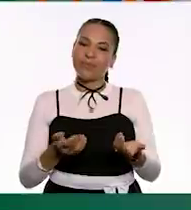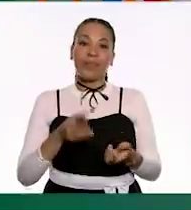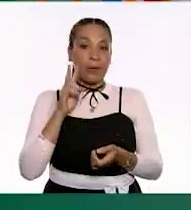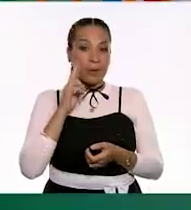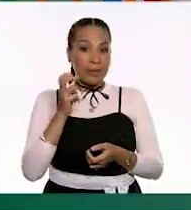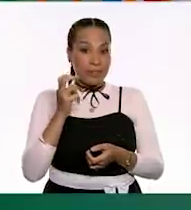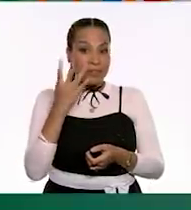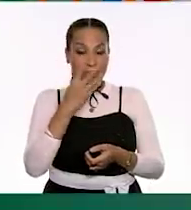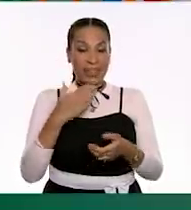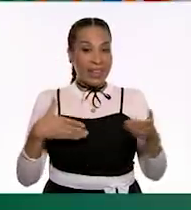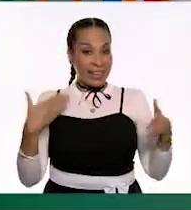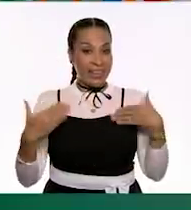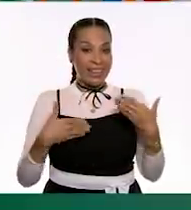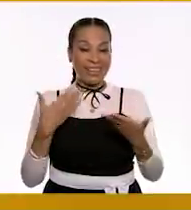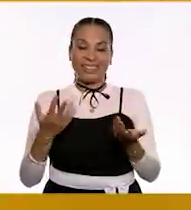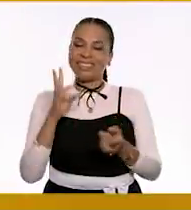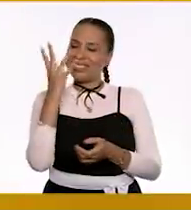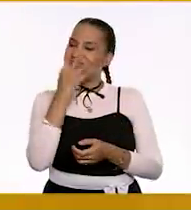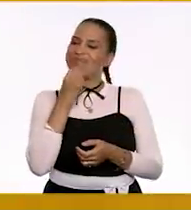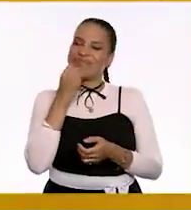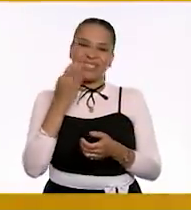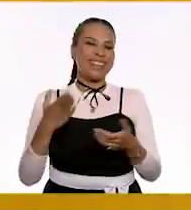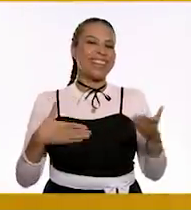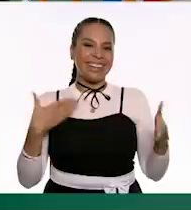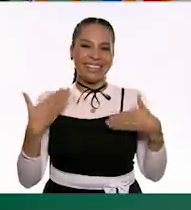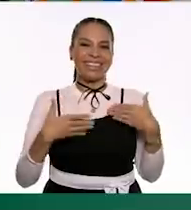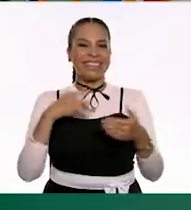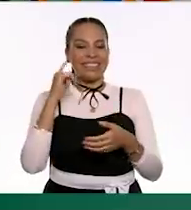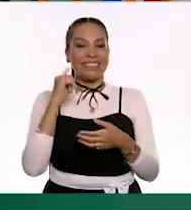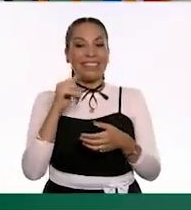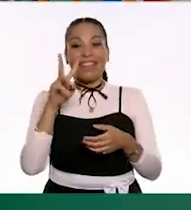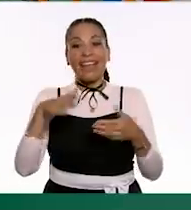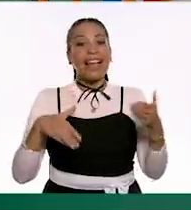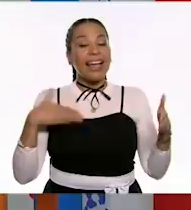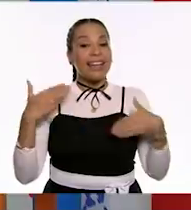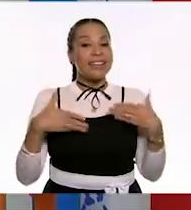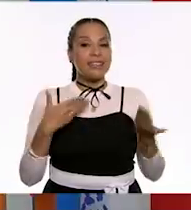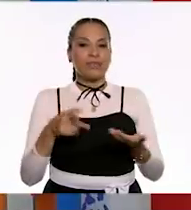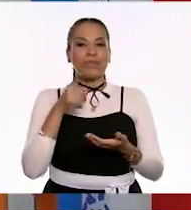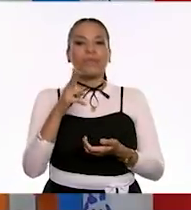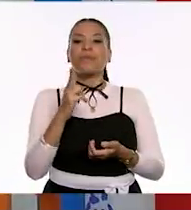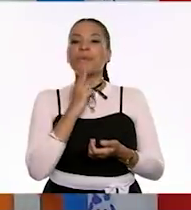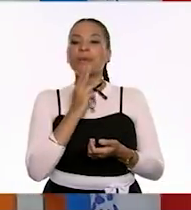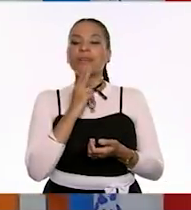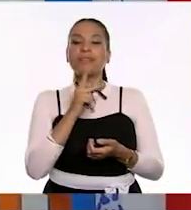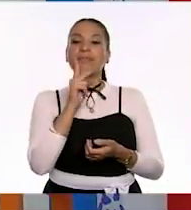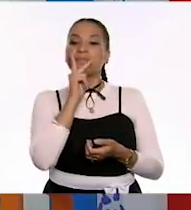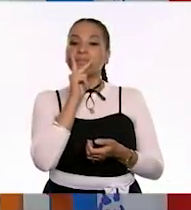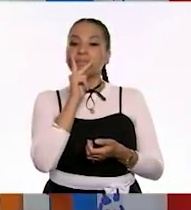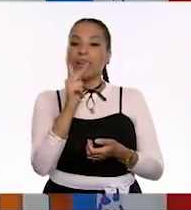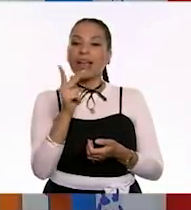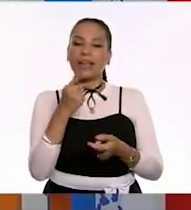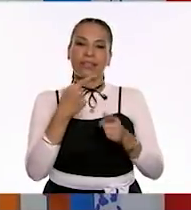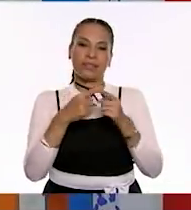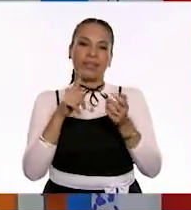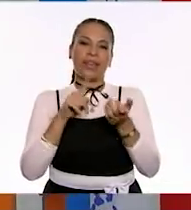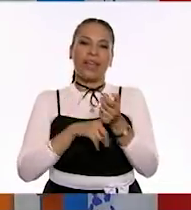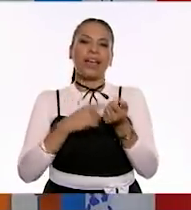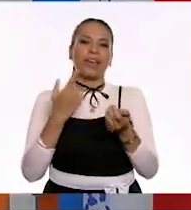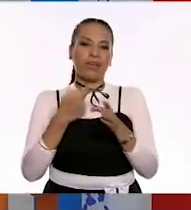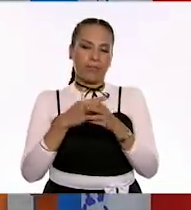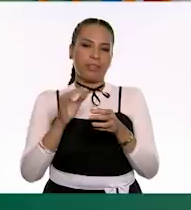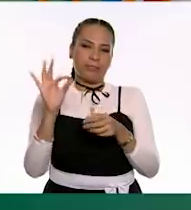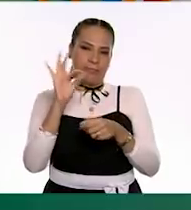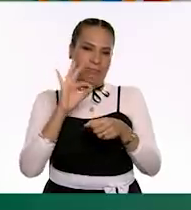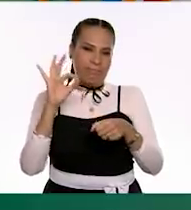¿Te pareció algo alegre esa canción? Ah, es bastante alegre. Sí. Muy alegre. Y además utilizamos también la palabra de insectos. Insectos, no